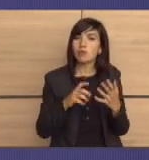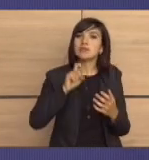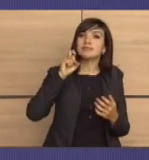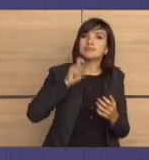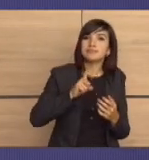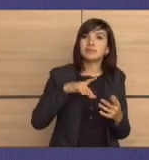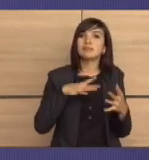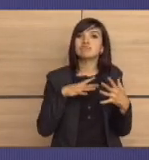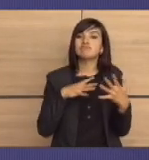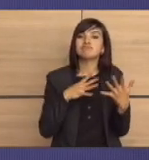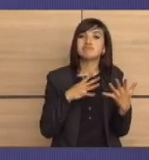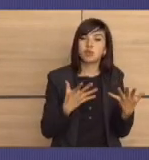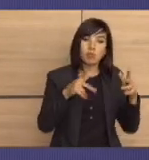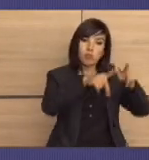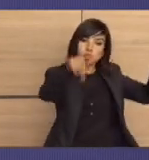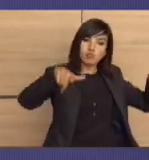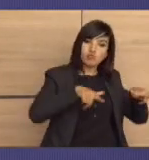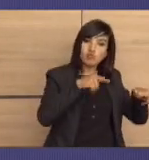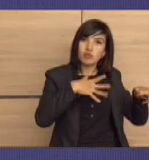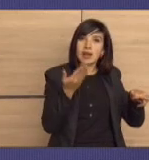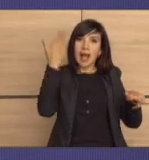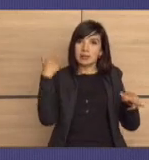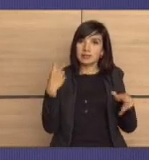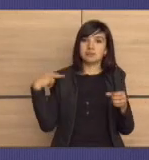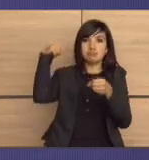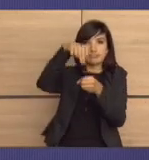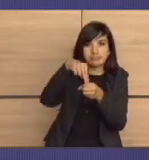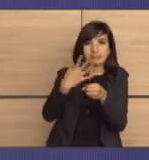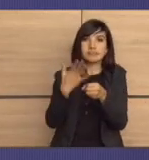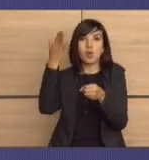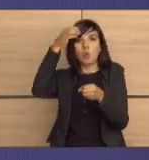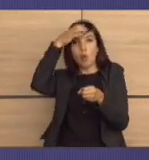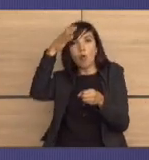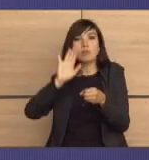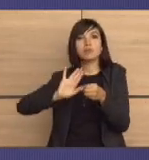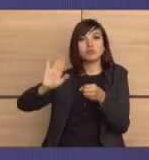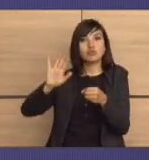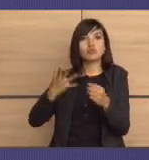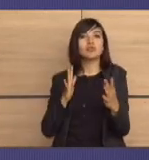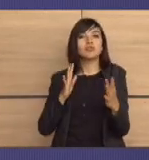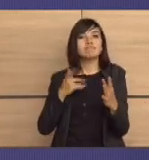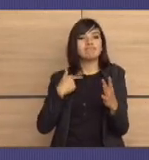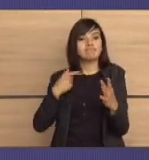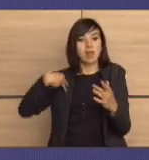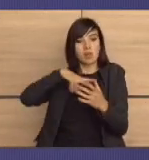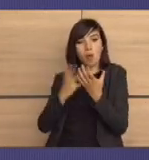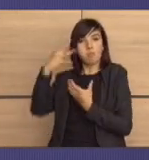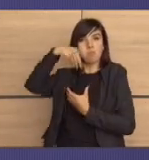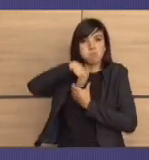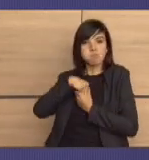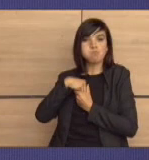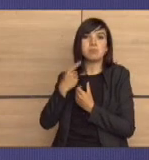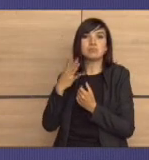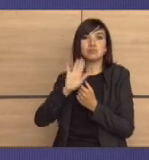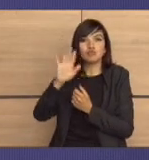el conocimiento local o el saber ancestral o todo lo que la riqueza que tenemos en cuanto a